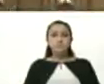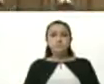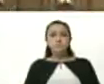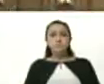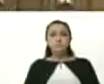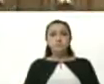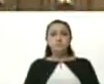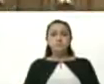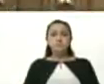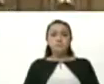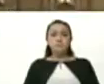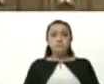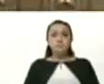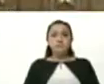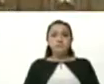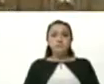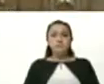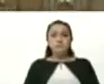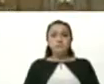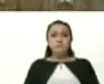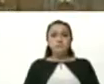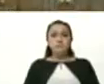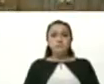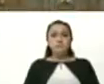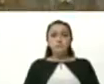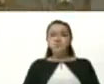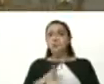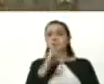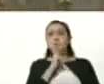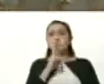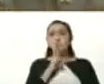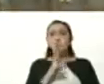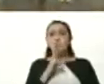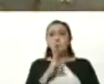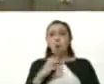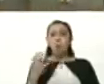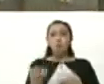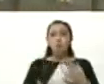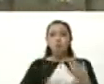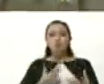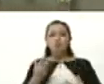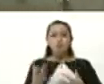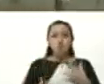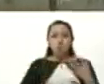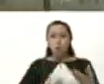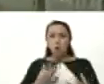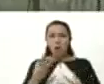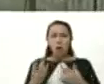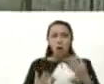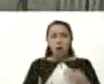ocho luceros, y el rojo fuego del